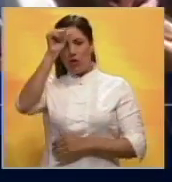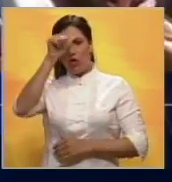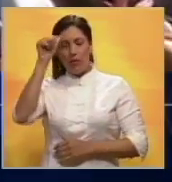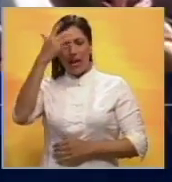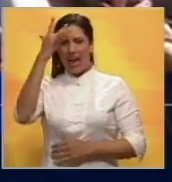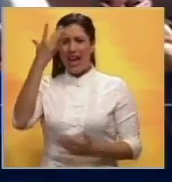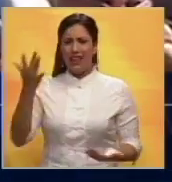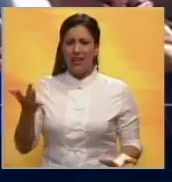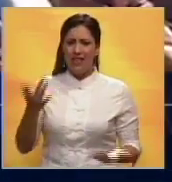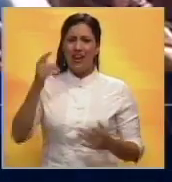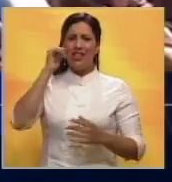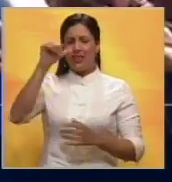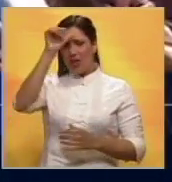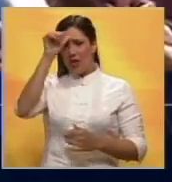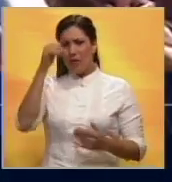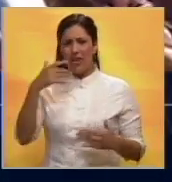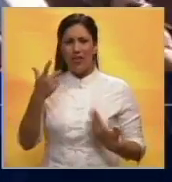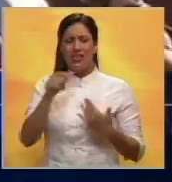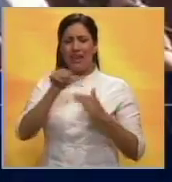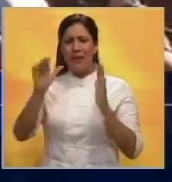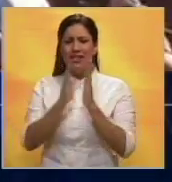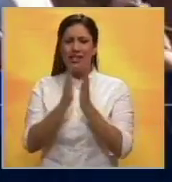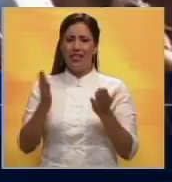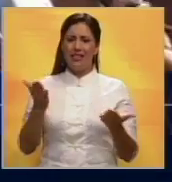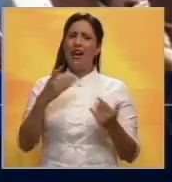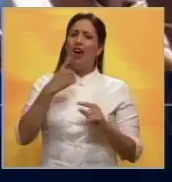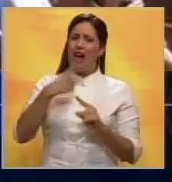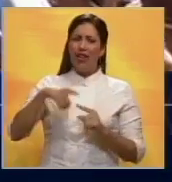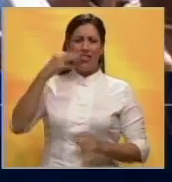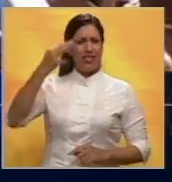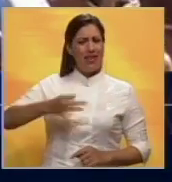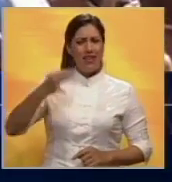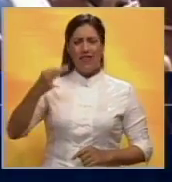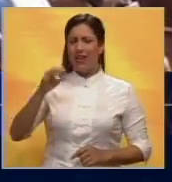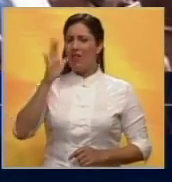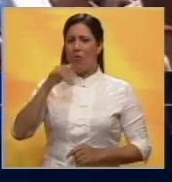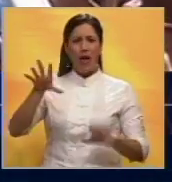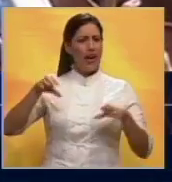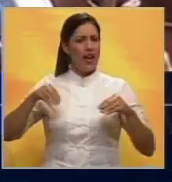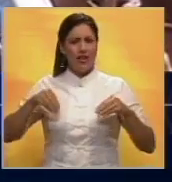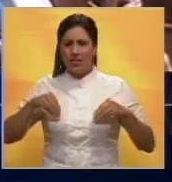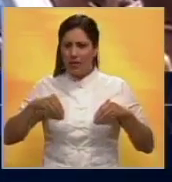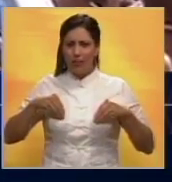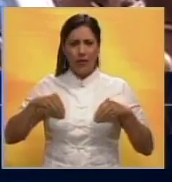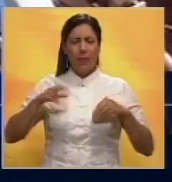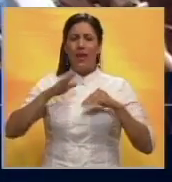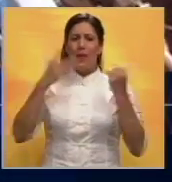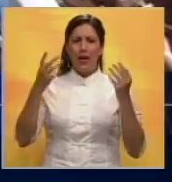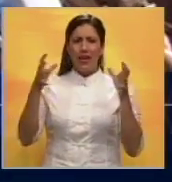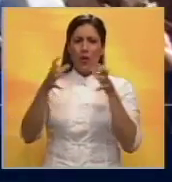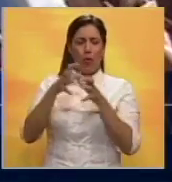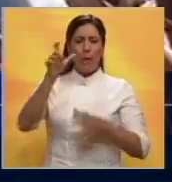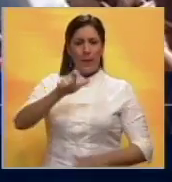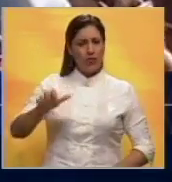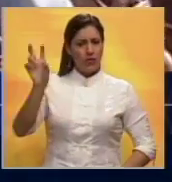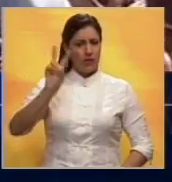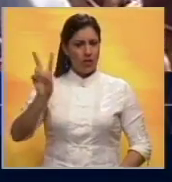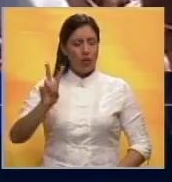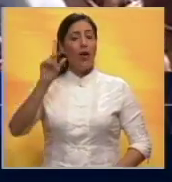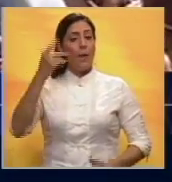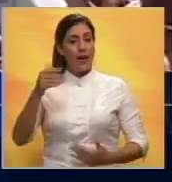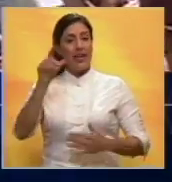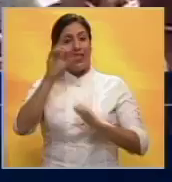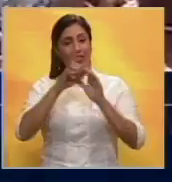de carnaval el fin de semana de semana santa son verdaderamente in aceptables para la Venezuela para la